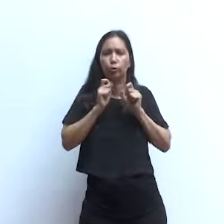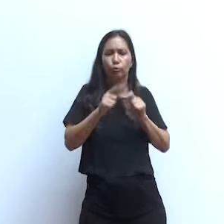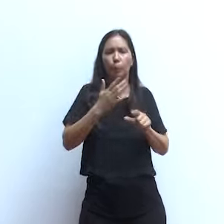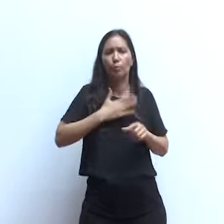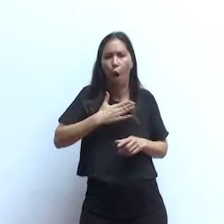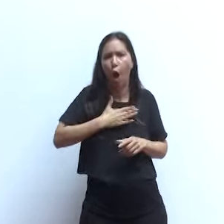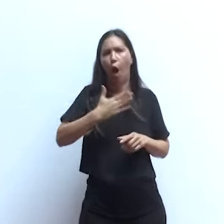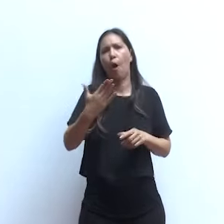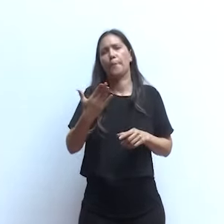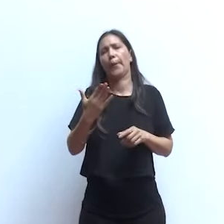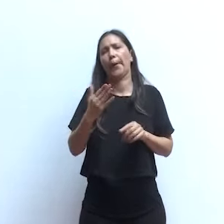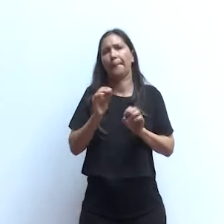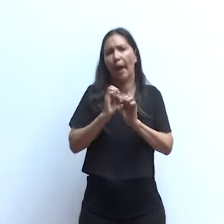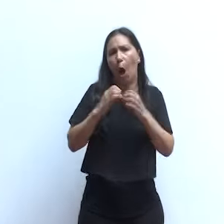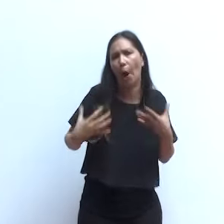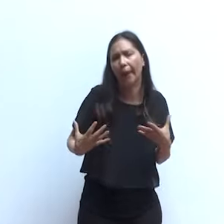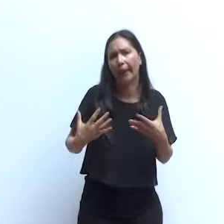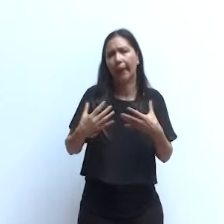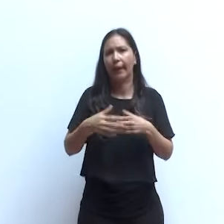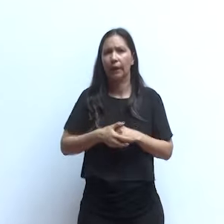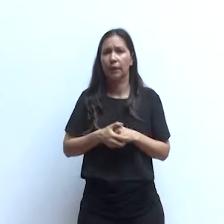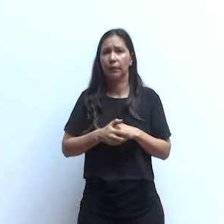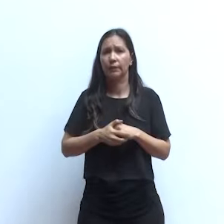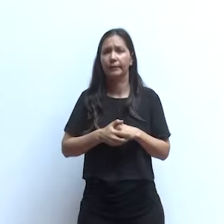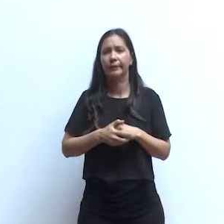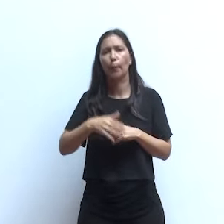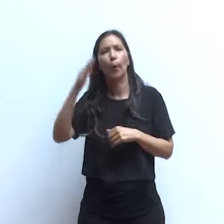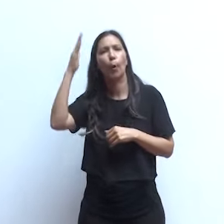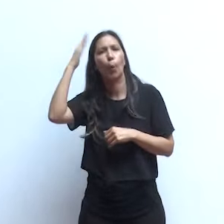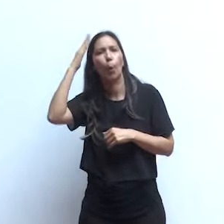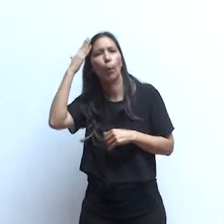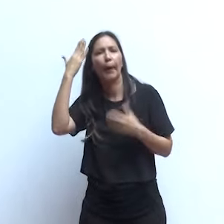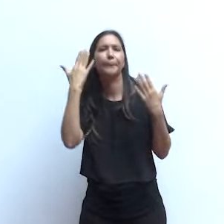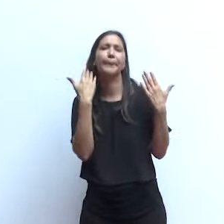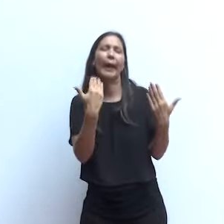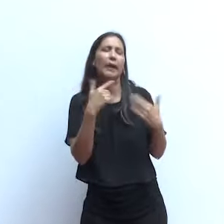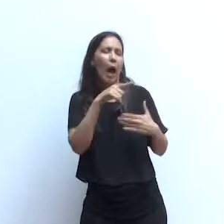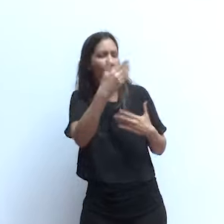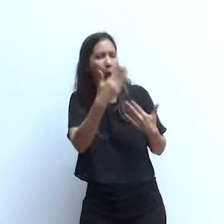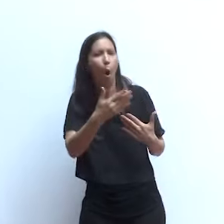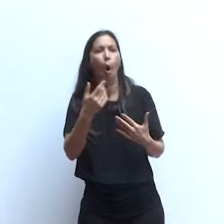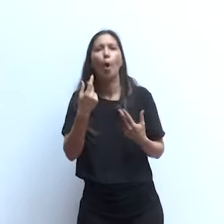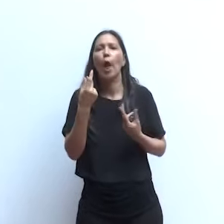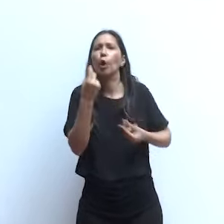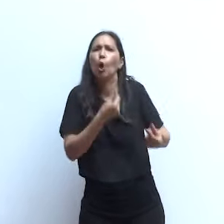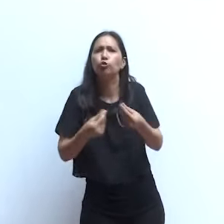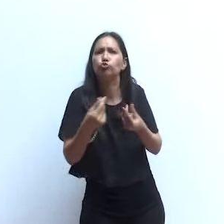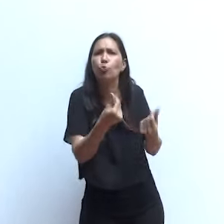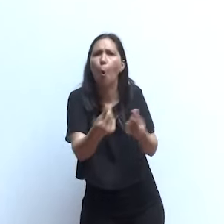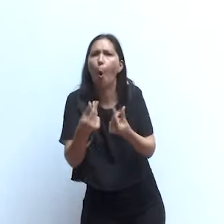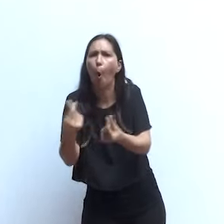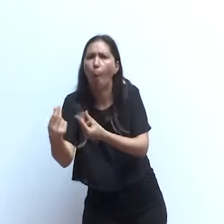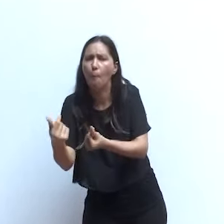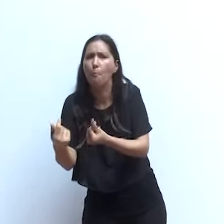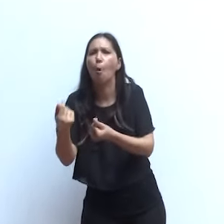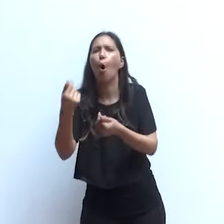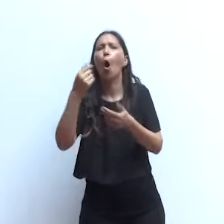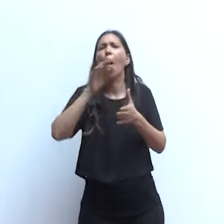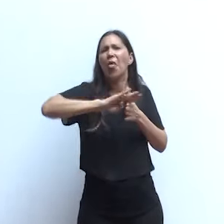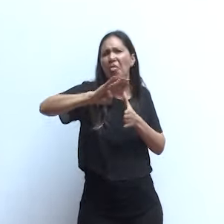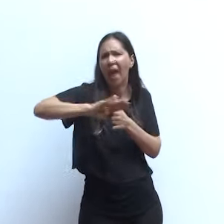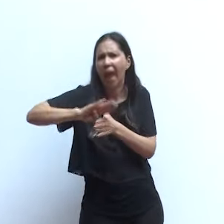mejor mismo la cultura felicista la cultura del consumo la cultura del endeudamiento